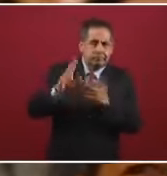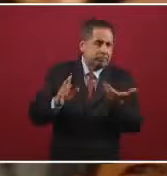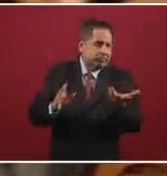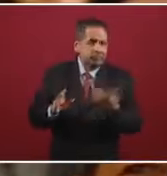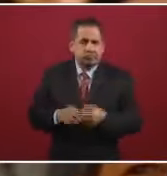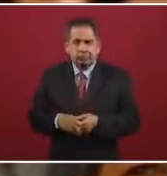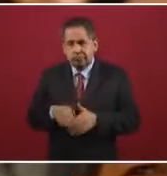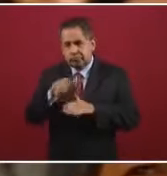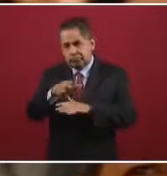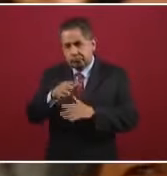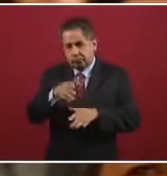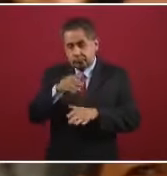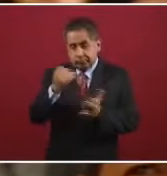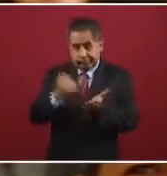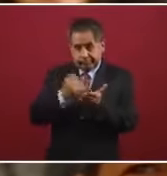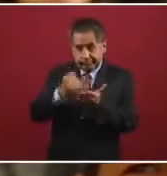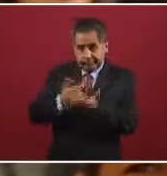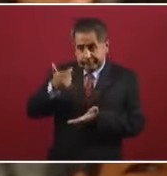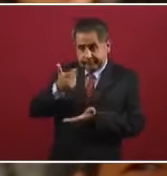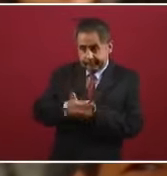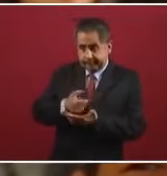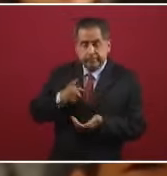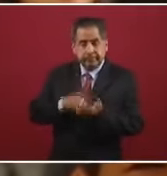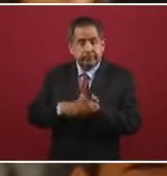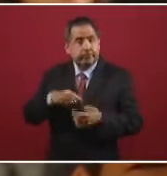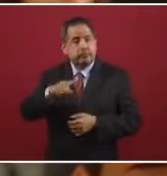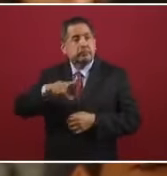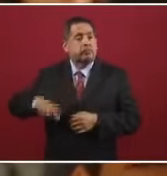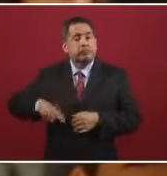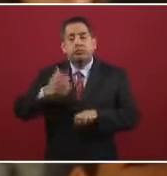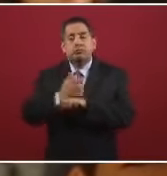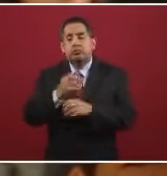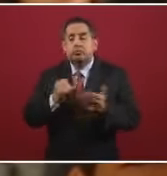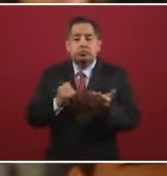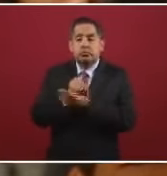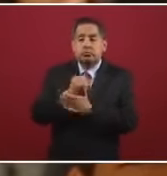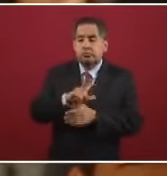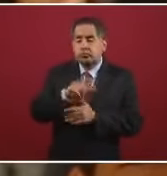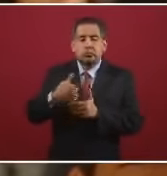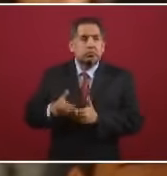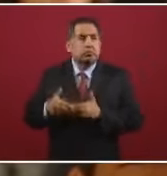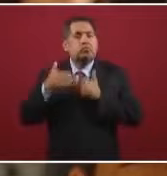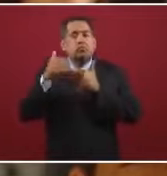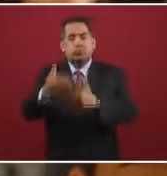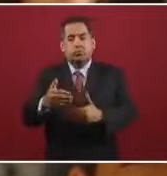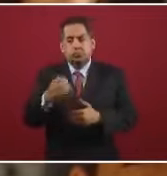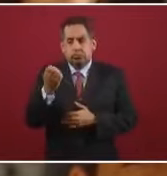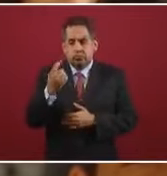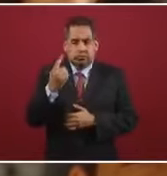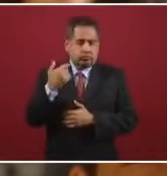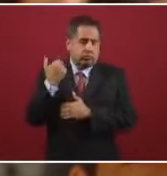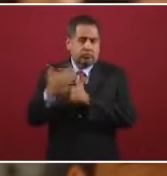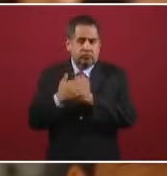arancelaria no me quedó claro si esta decisión del gobierno de Estados Unidos de aplazarlo hasta el enero del próximo año, del 31% a